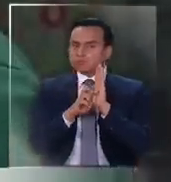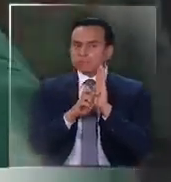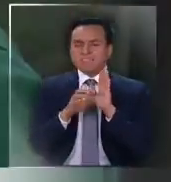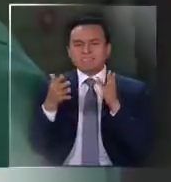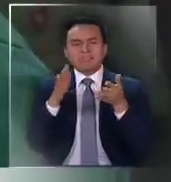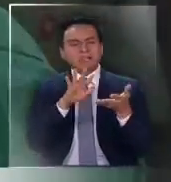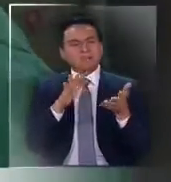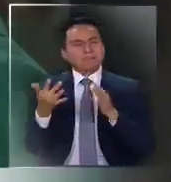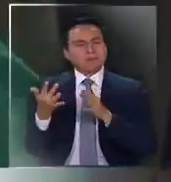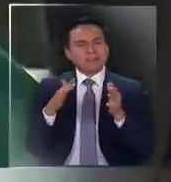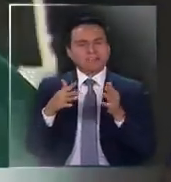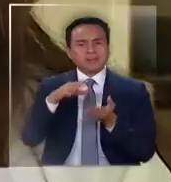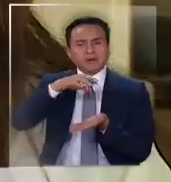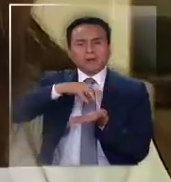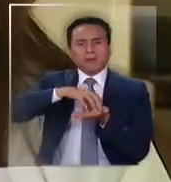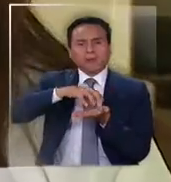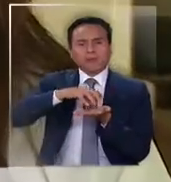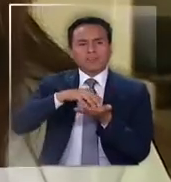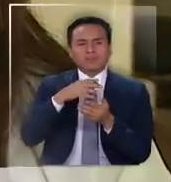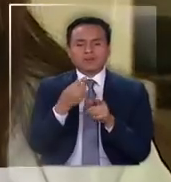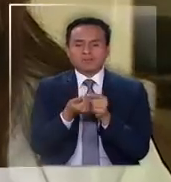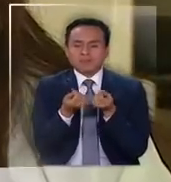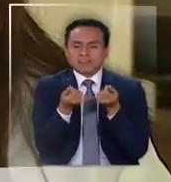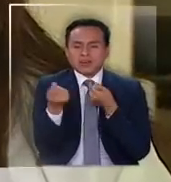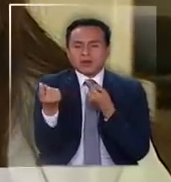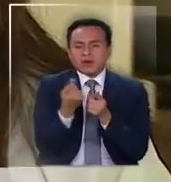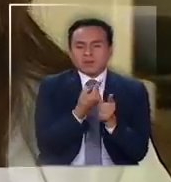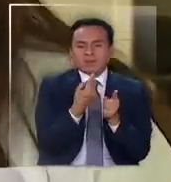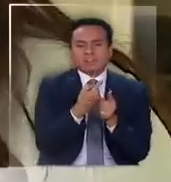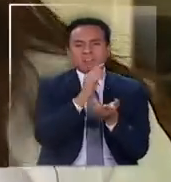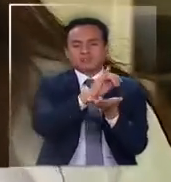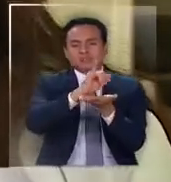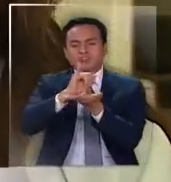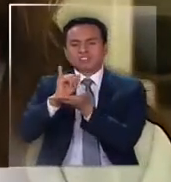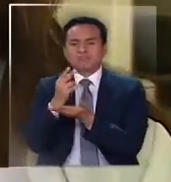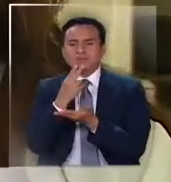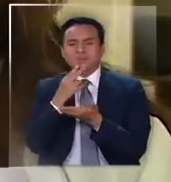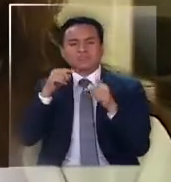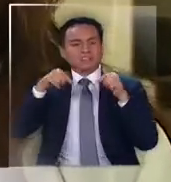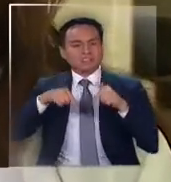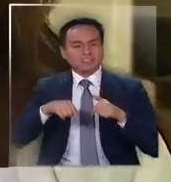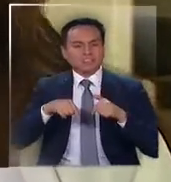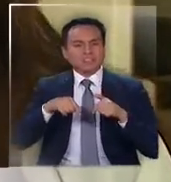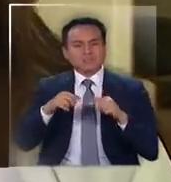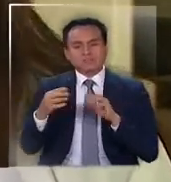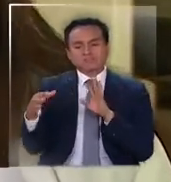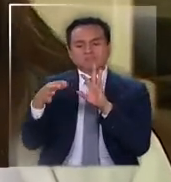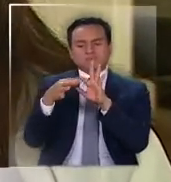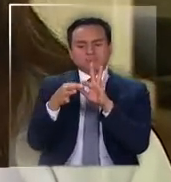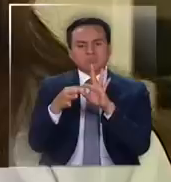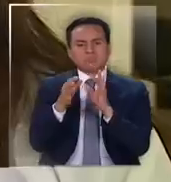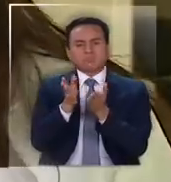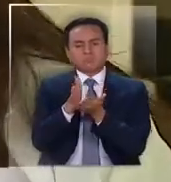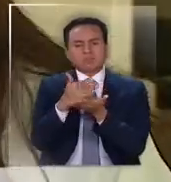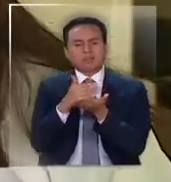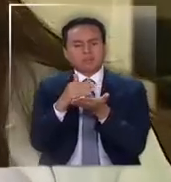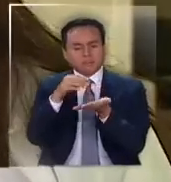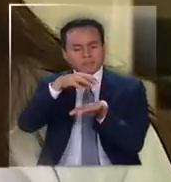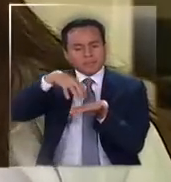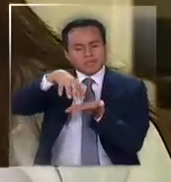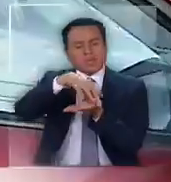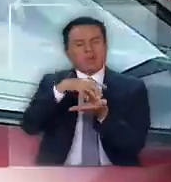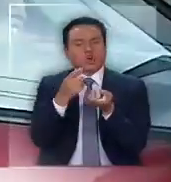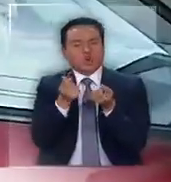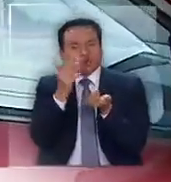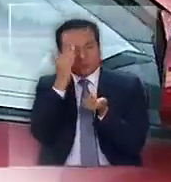que pareciera que esta comuna conversa también con aquellas instituciones que vivimos acá y convergemos en un plan común, en este